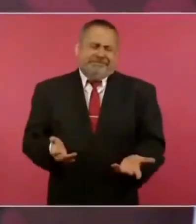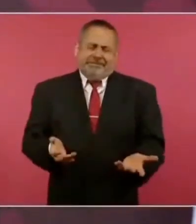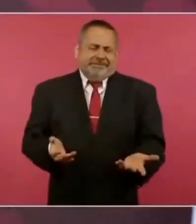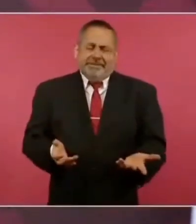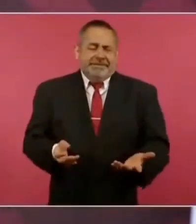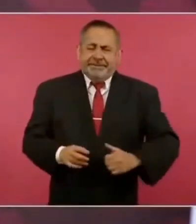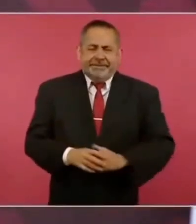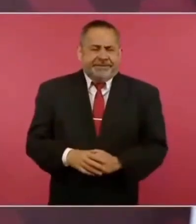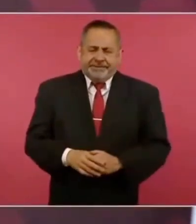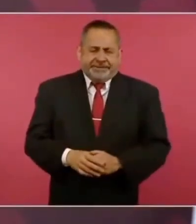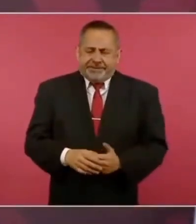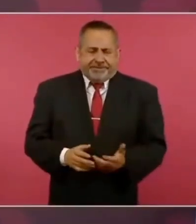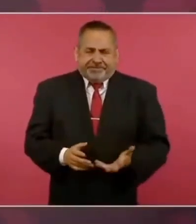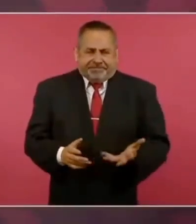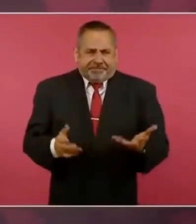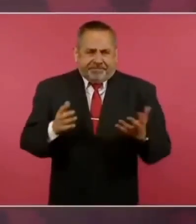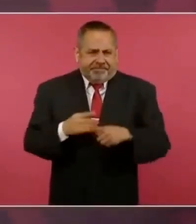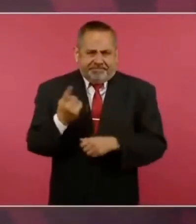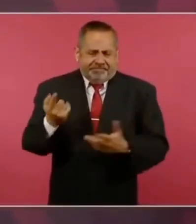¿Por qué